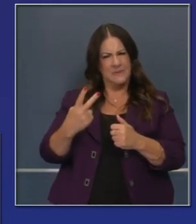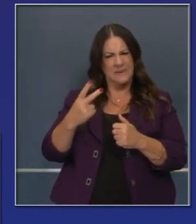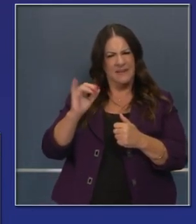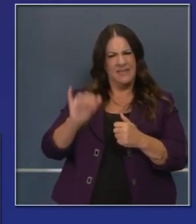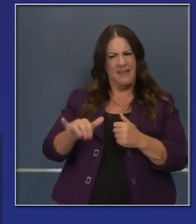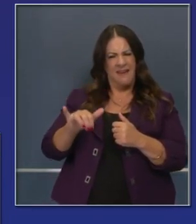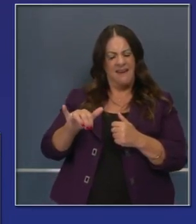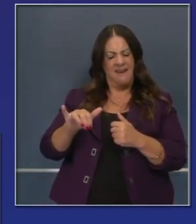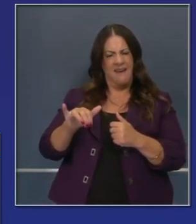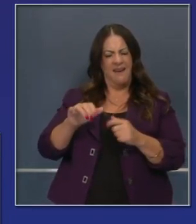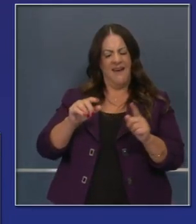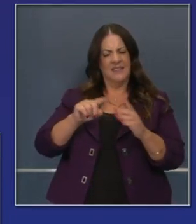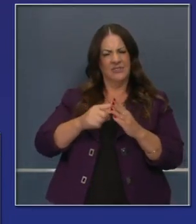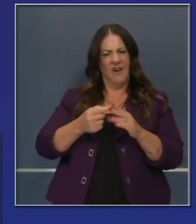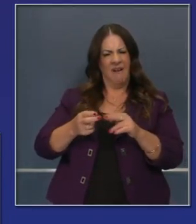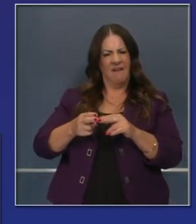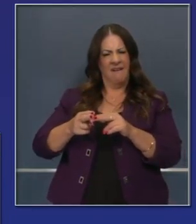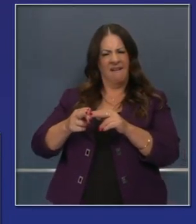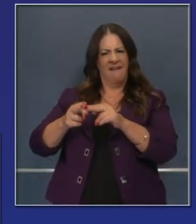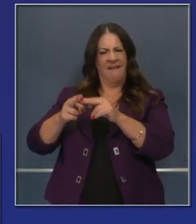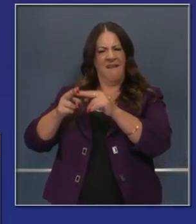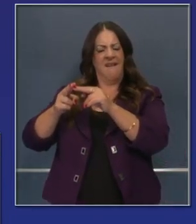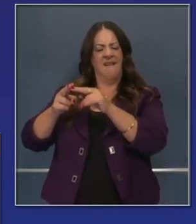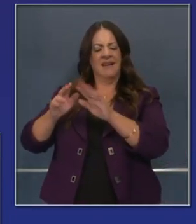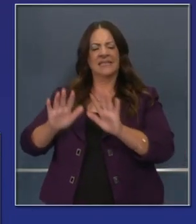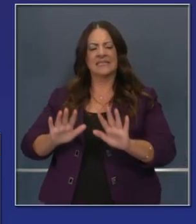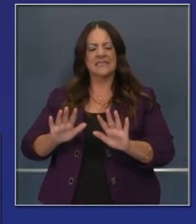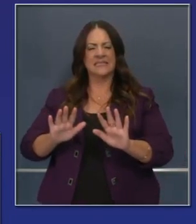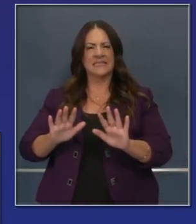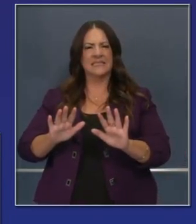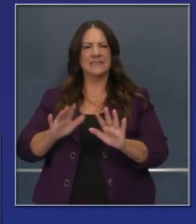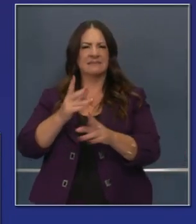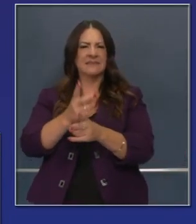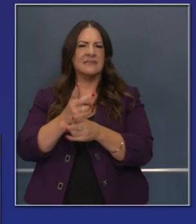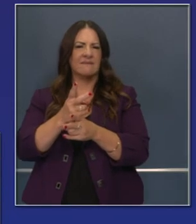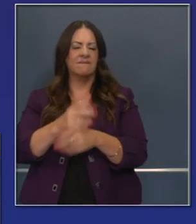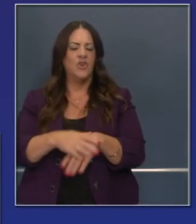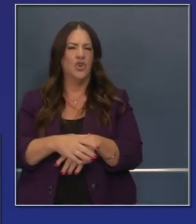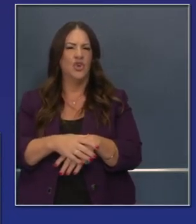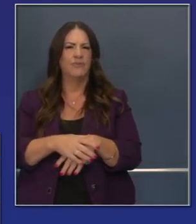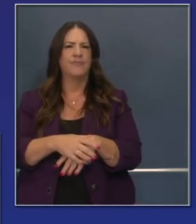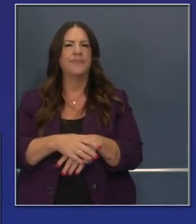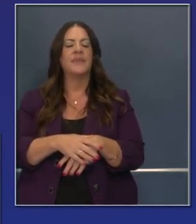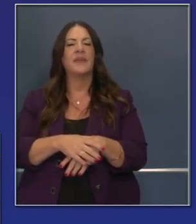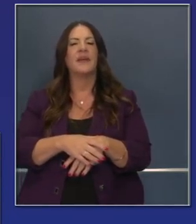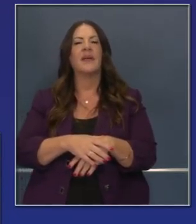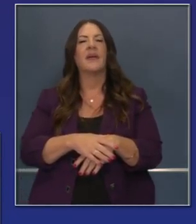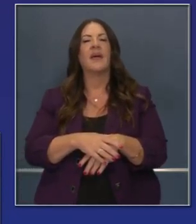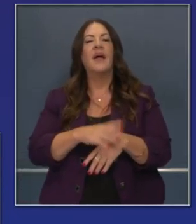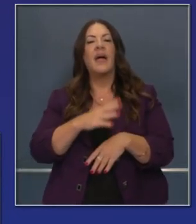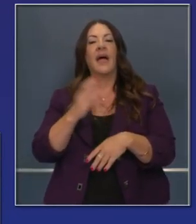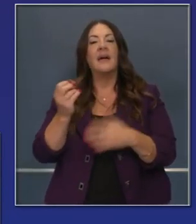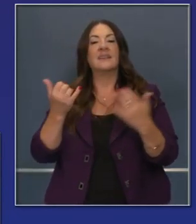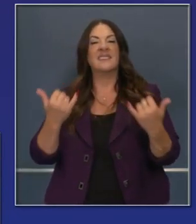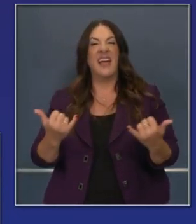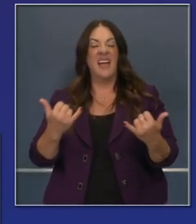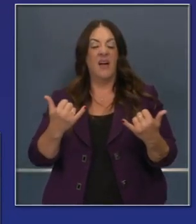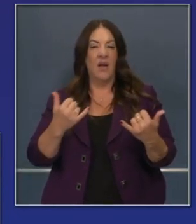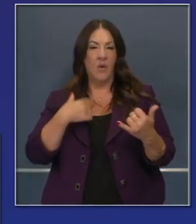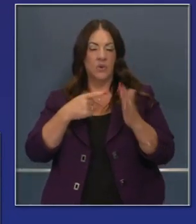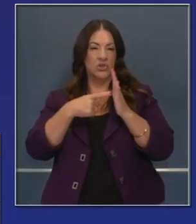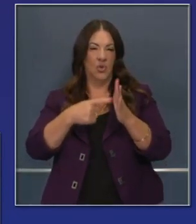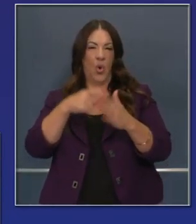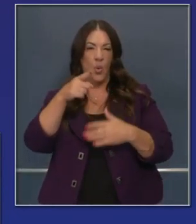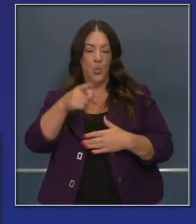que preocupa en los últimos 7 a 10 días, porque va en aumento esa línea.